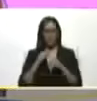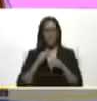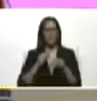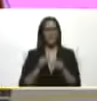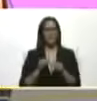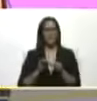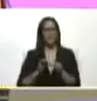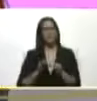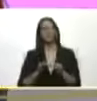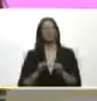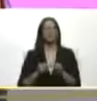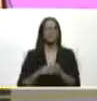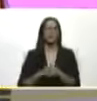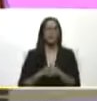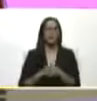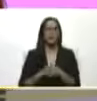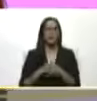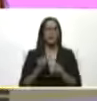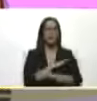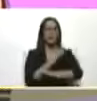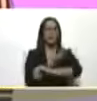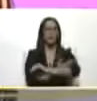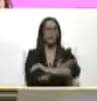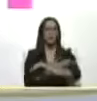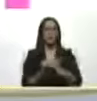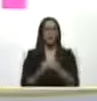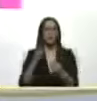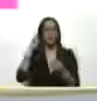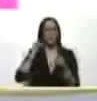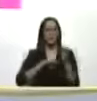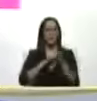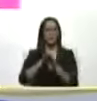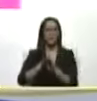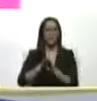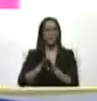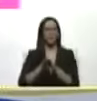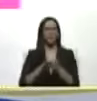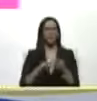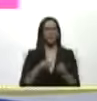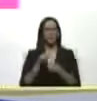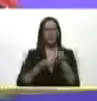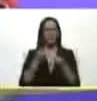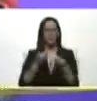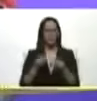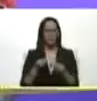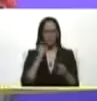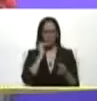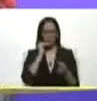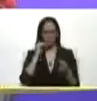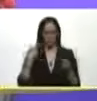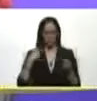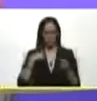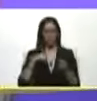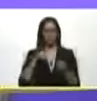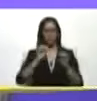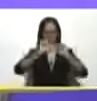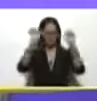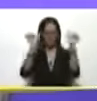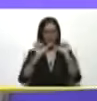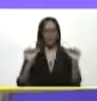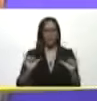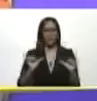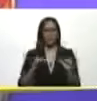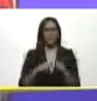estos centros serían justamente fortalecerlo para el desarrollo de la creatividad de los jóvenes y ya tiene el diseño Sí